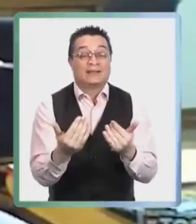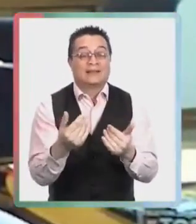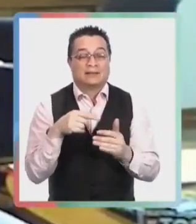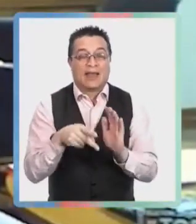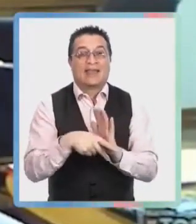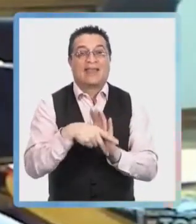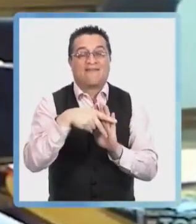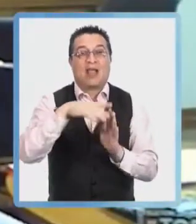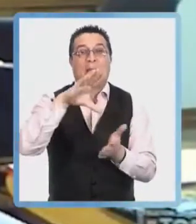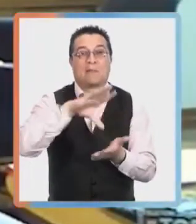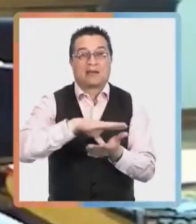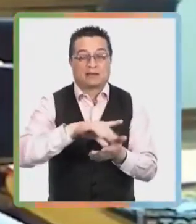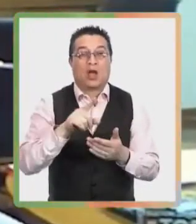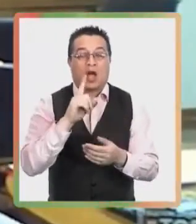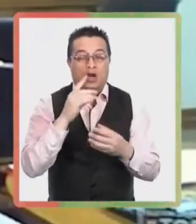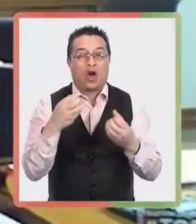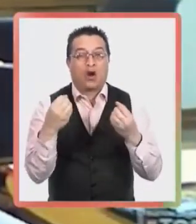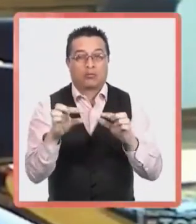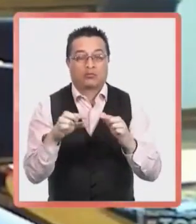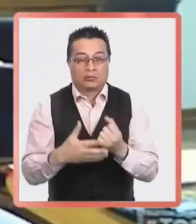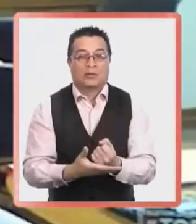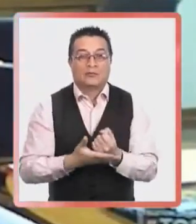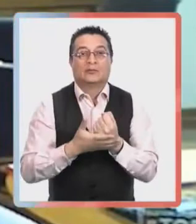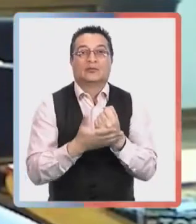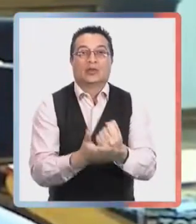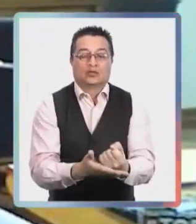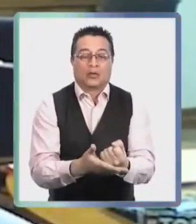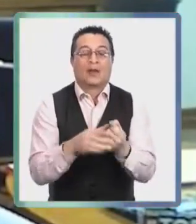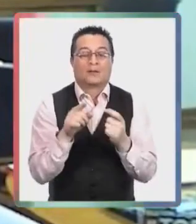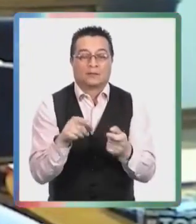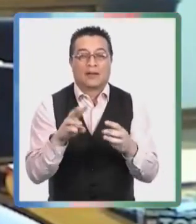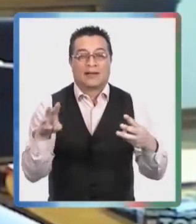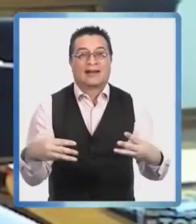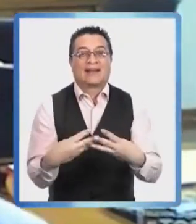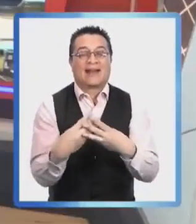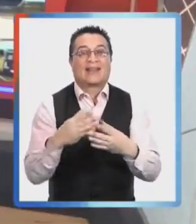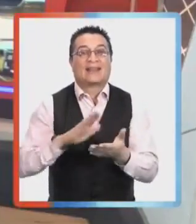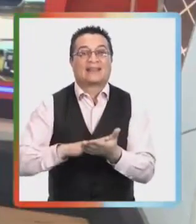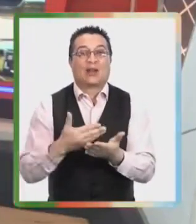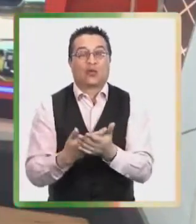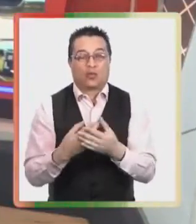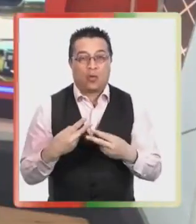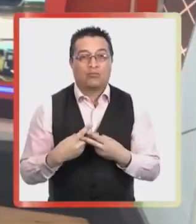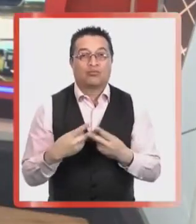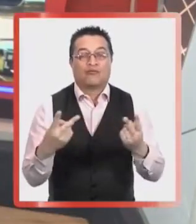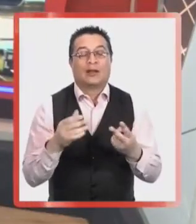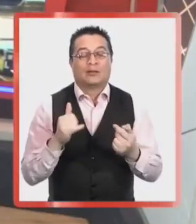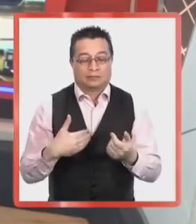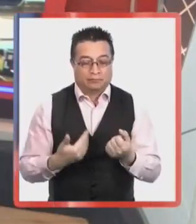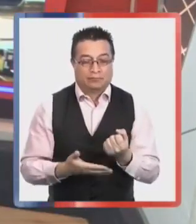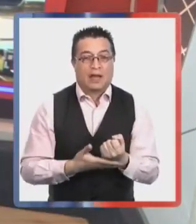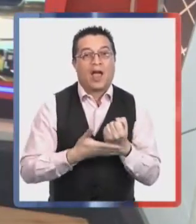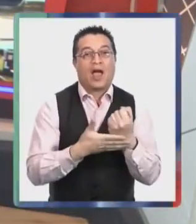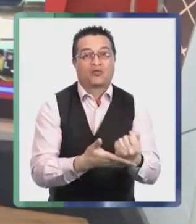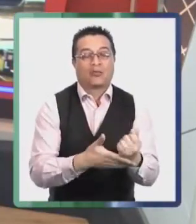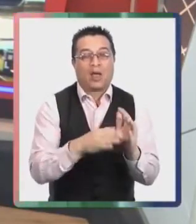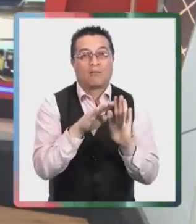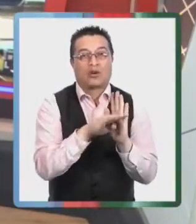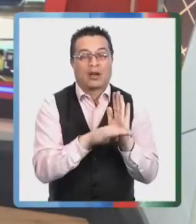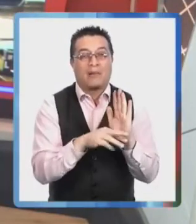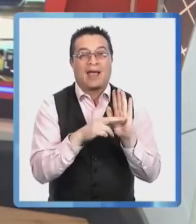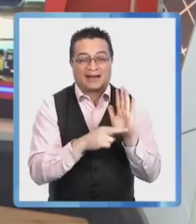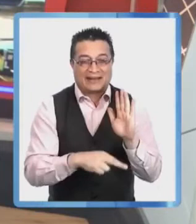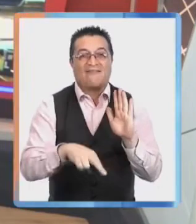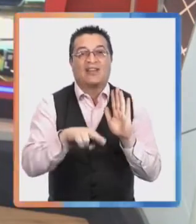necesidades a nivel de países tuvimos la oportunidad de contribuir también a la red de salud pública y contribuyendo con